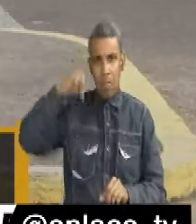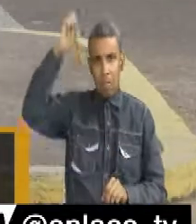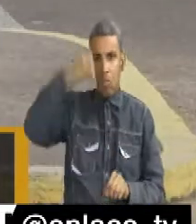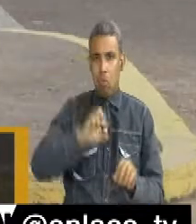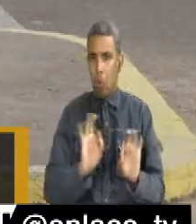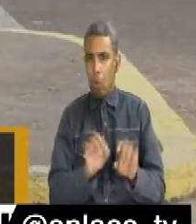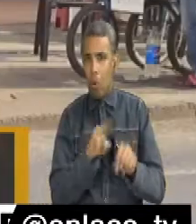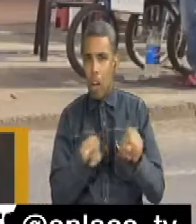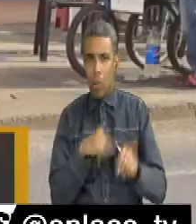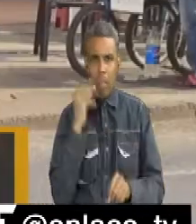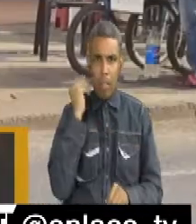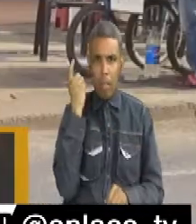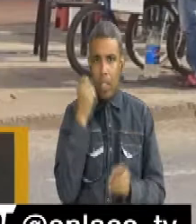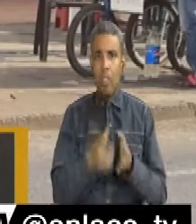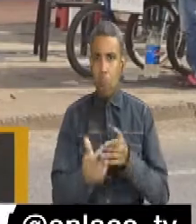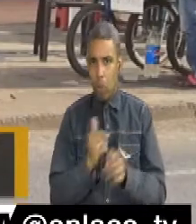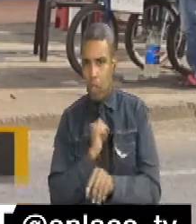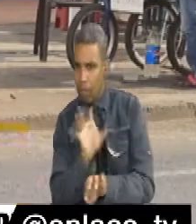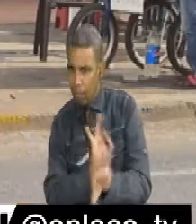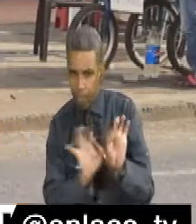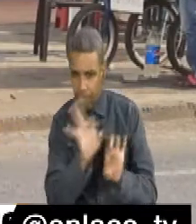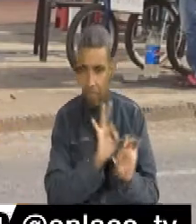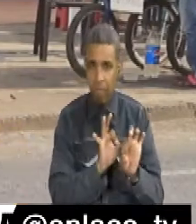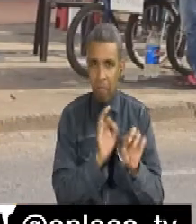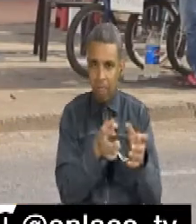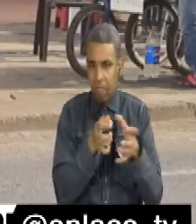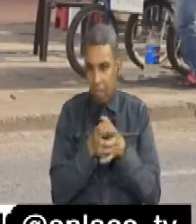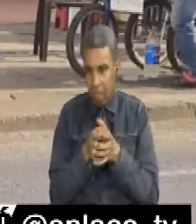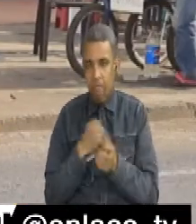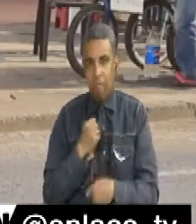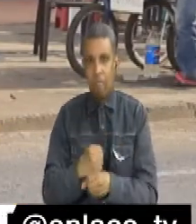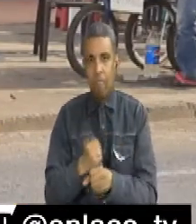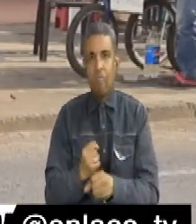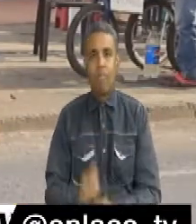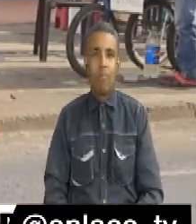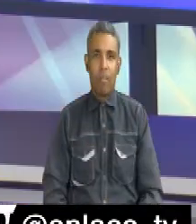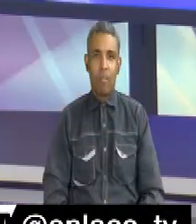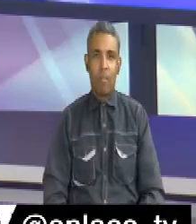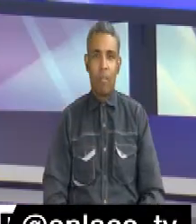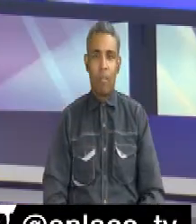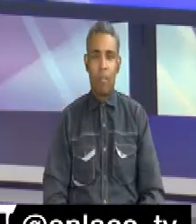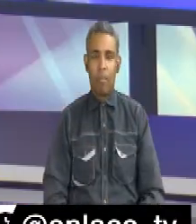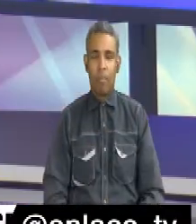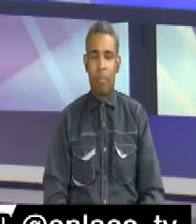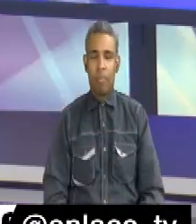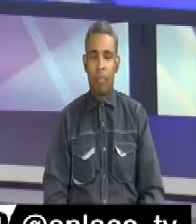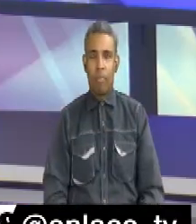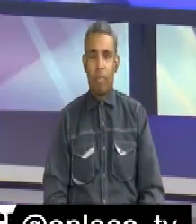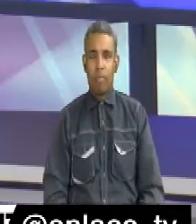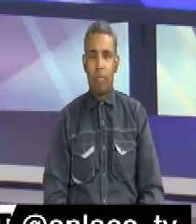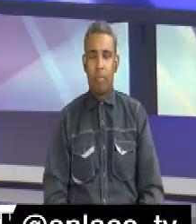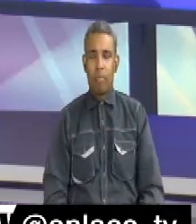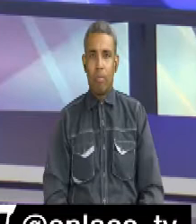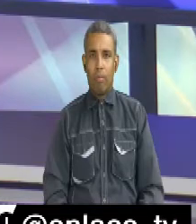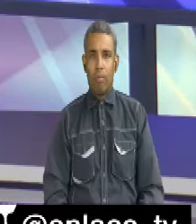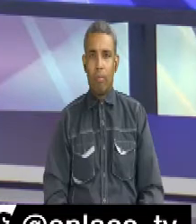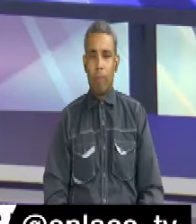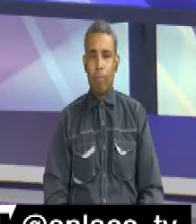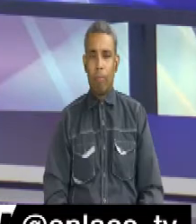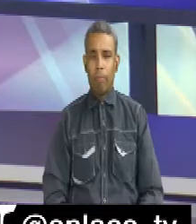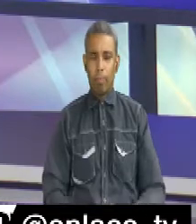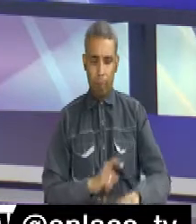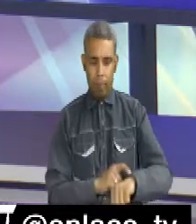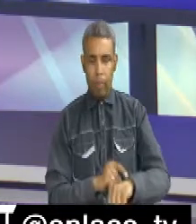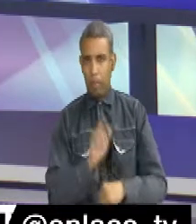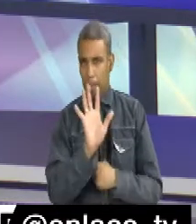labores que por más de una década no se ejecutaban en el municipio. A las 6:32 de la tarde hacemos